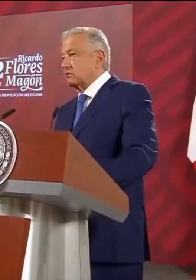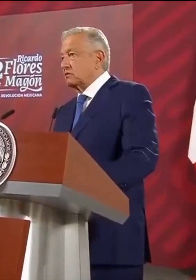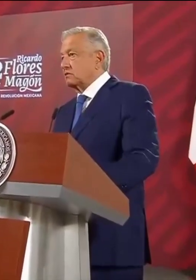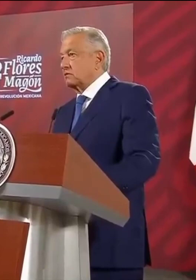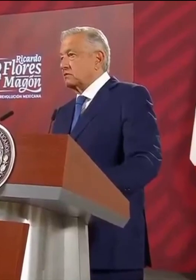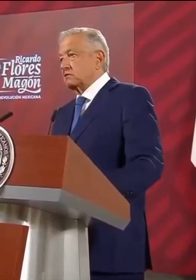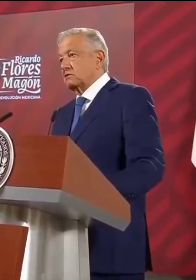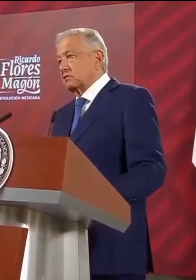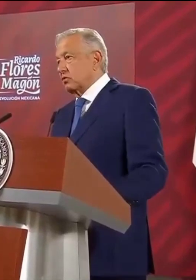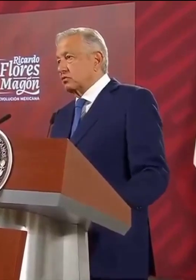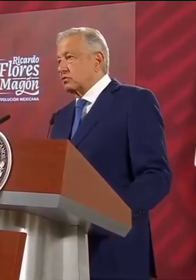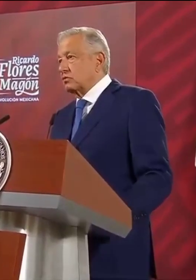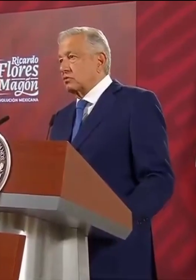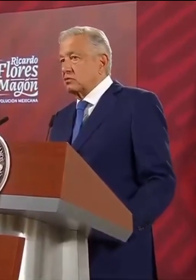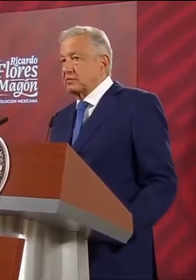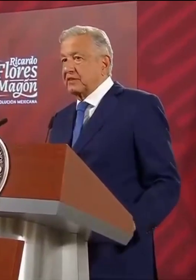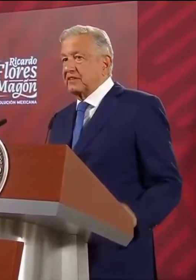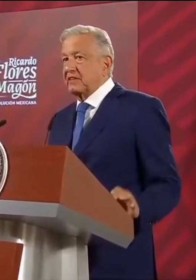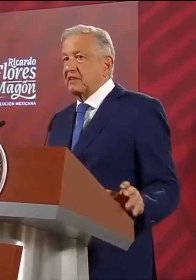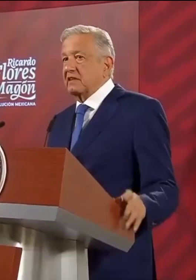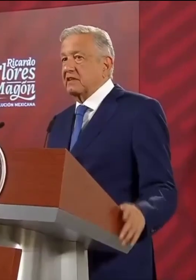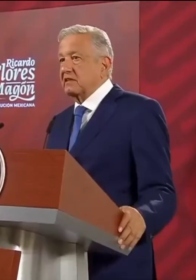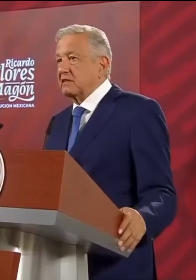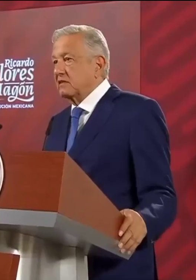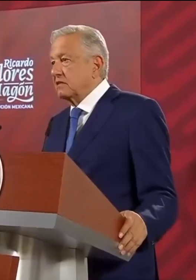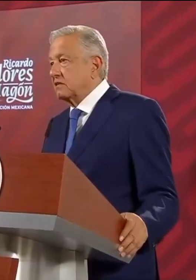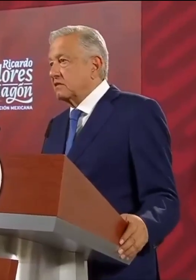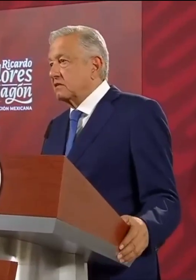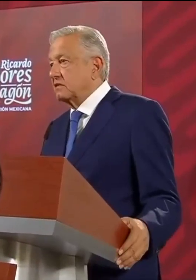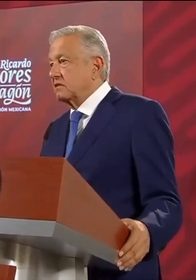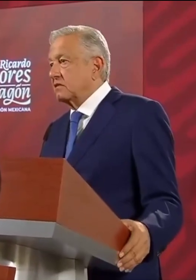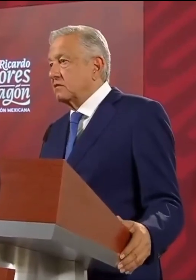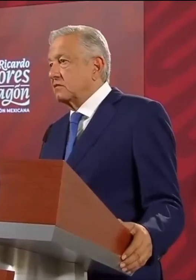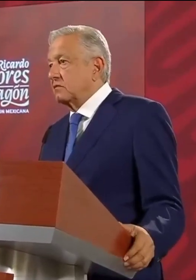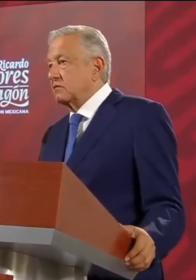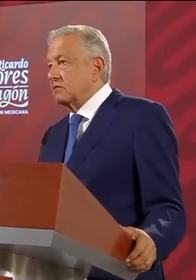con otro presidente,